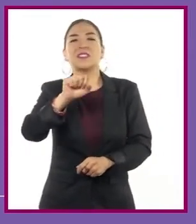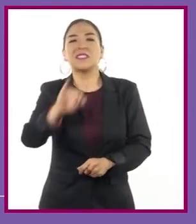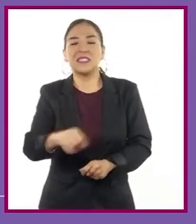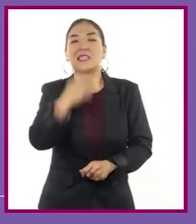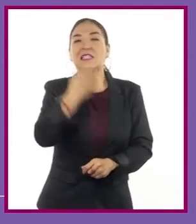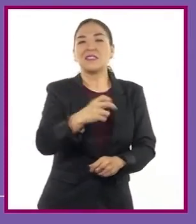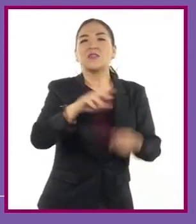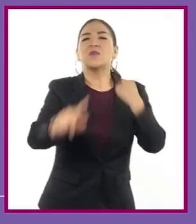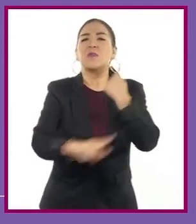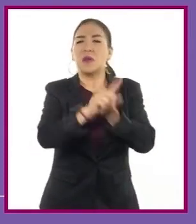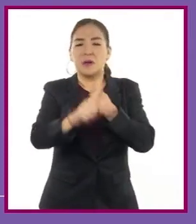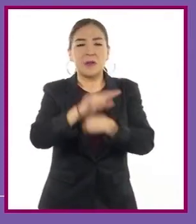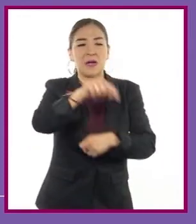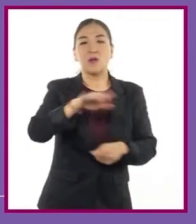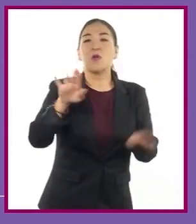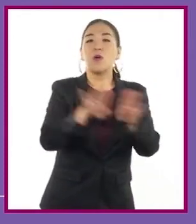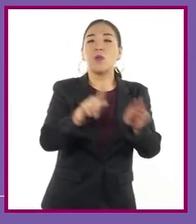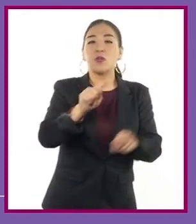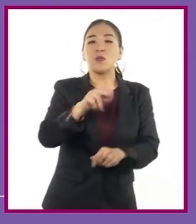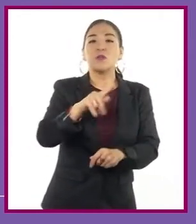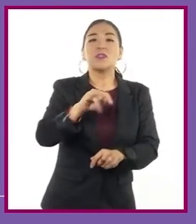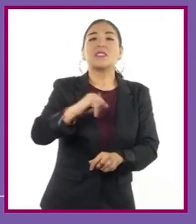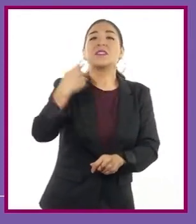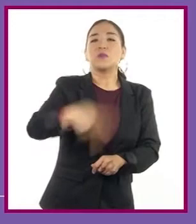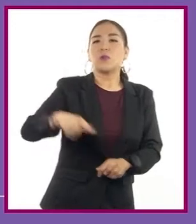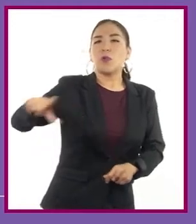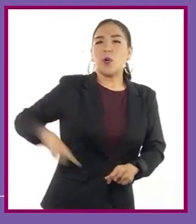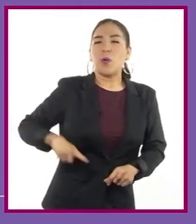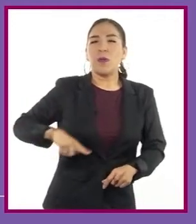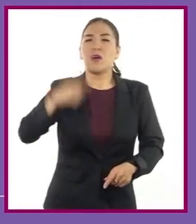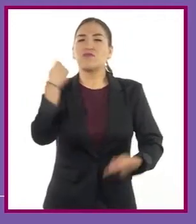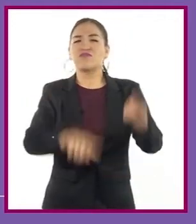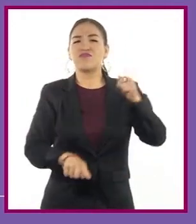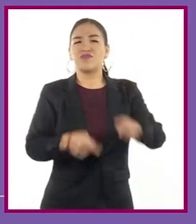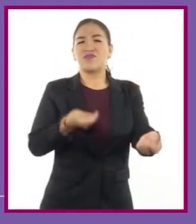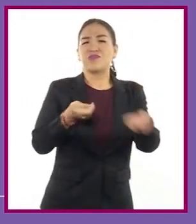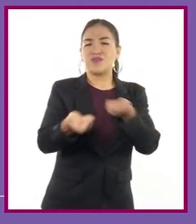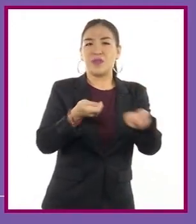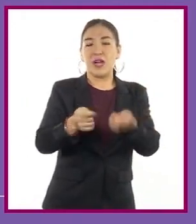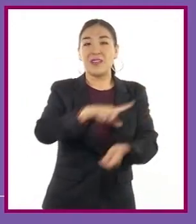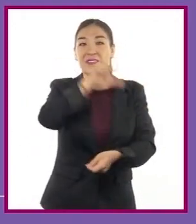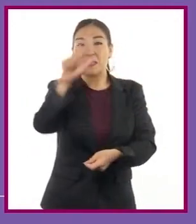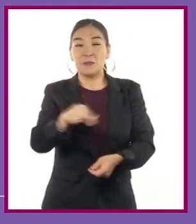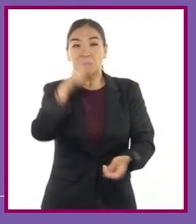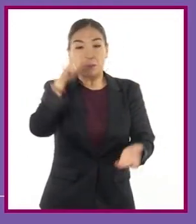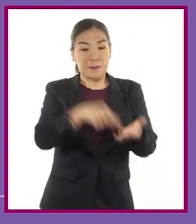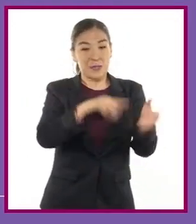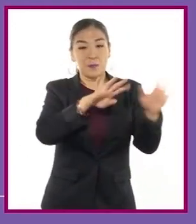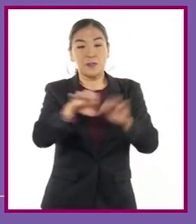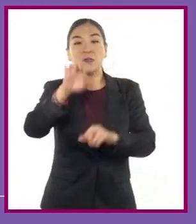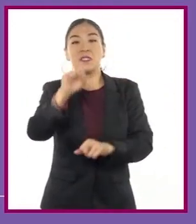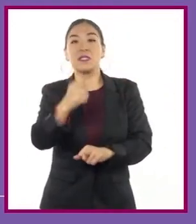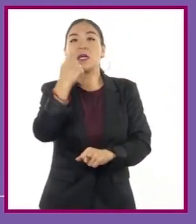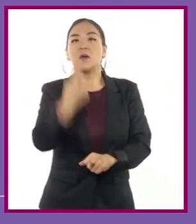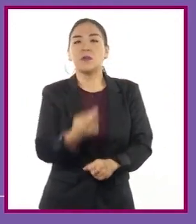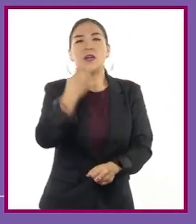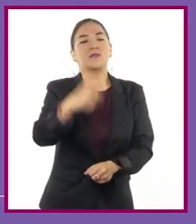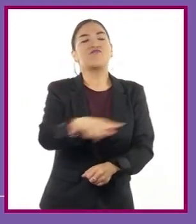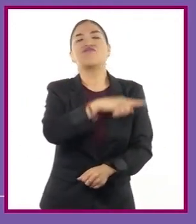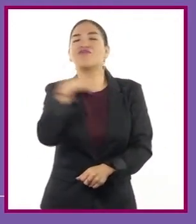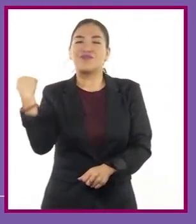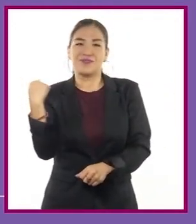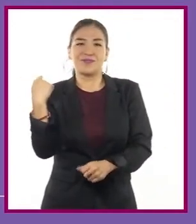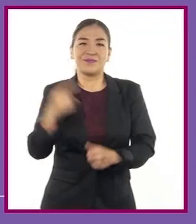Tutsis habían gobernado el país por medio de una monarquía, hasta que, en 1961, fue